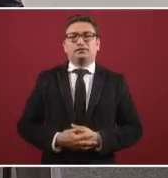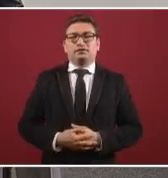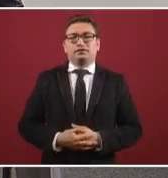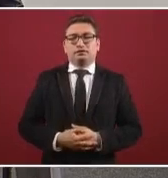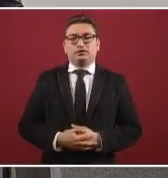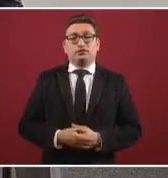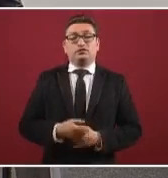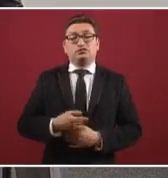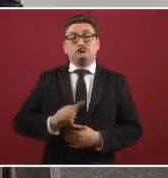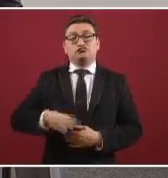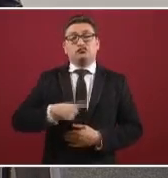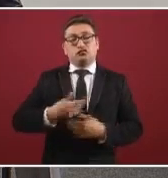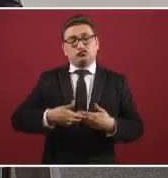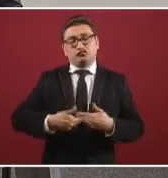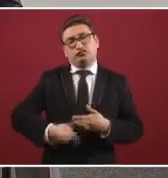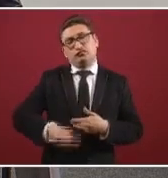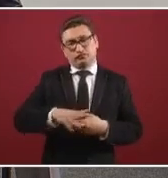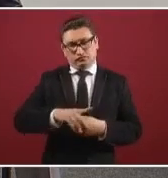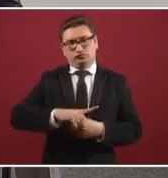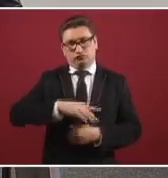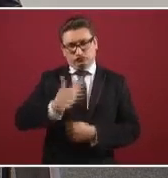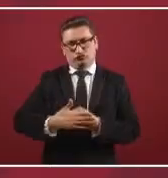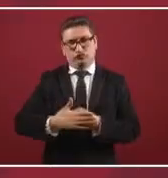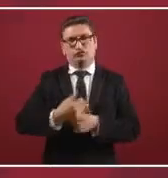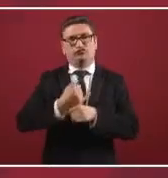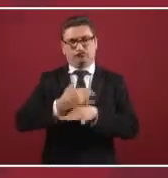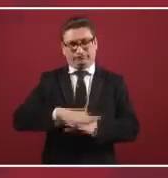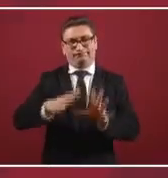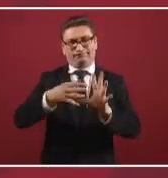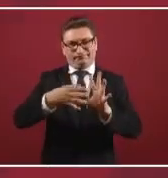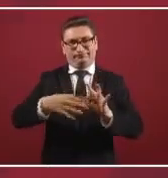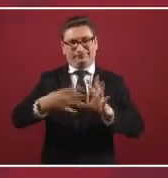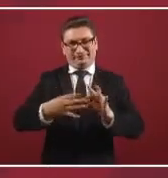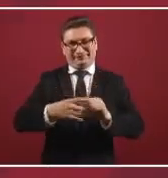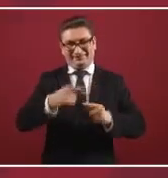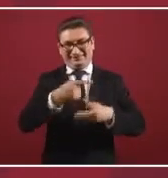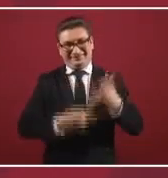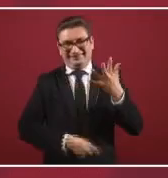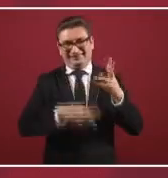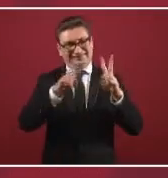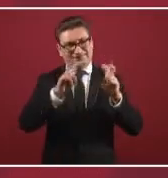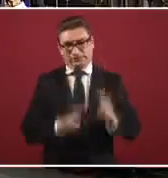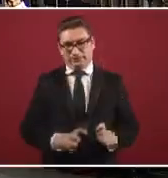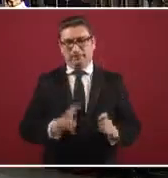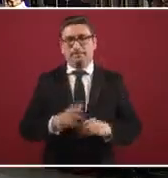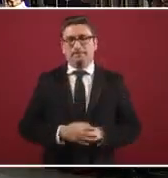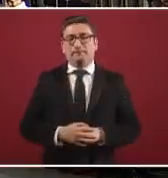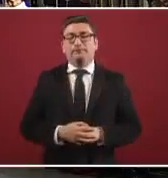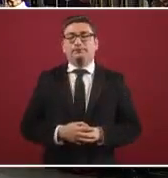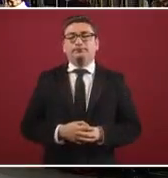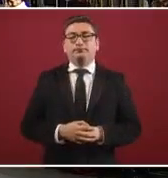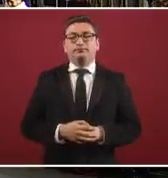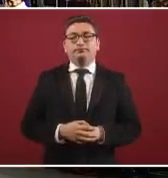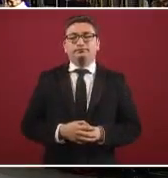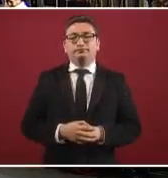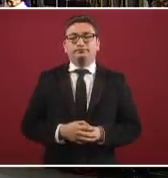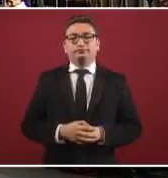vamos también a informarles sobre estos temas. Lo demás es